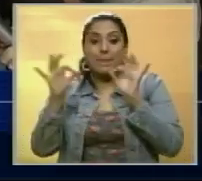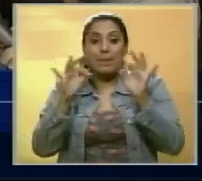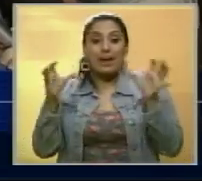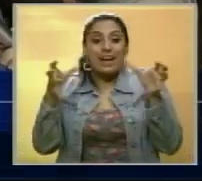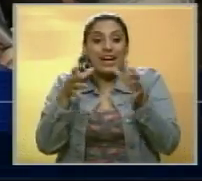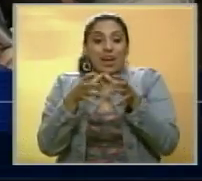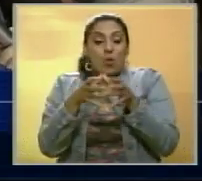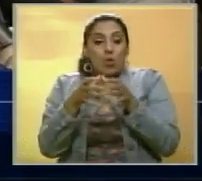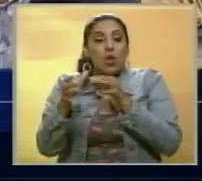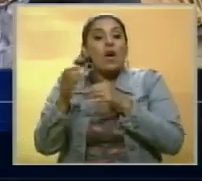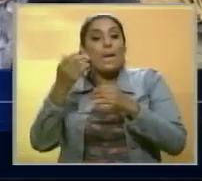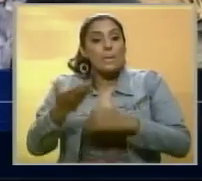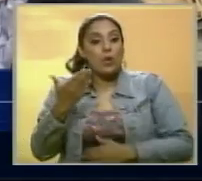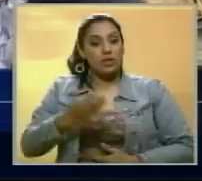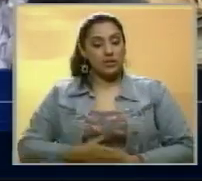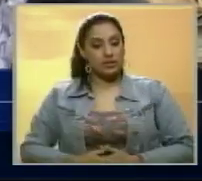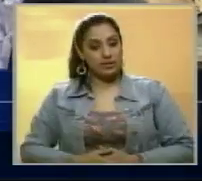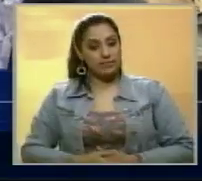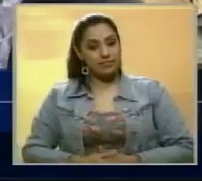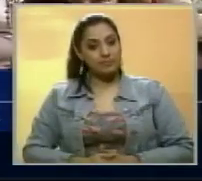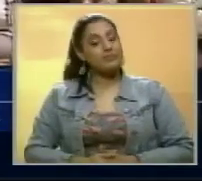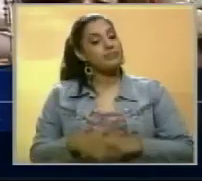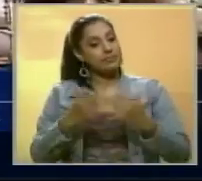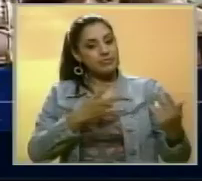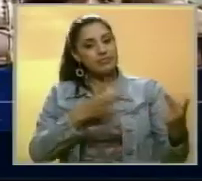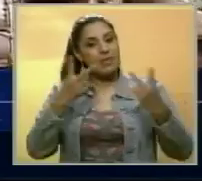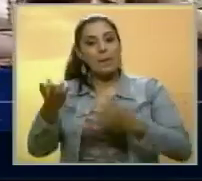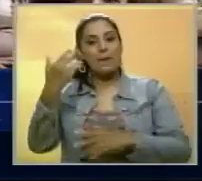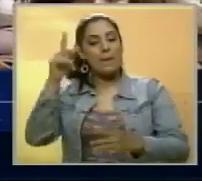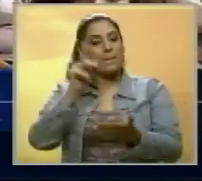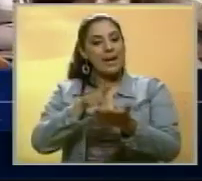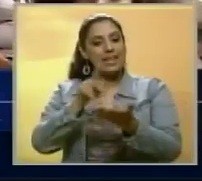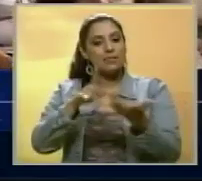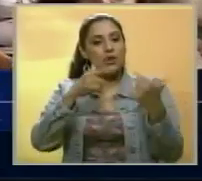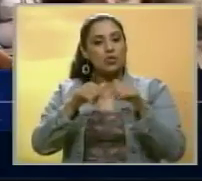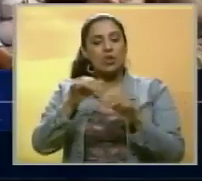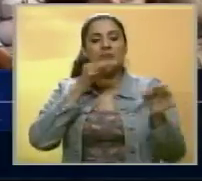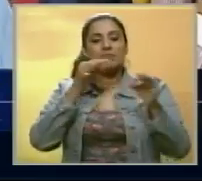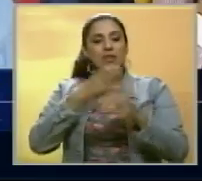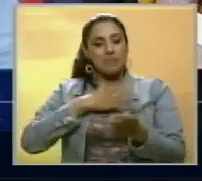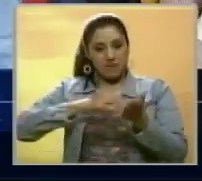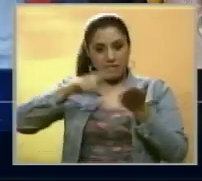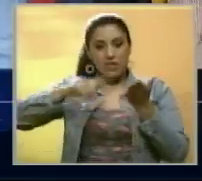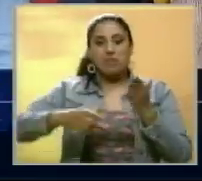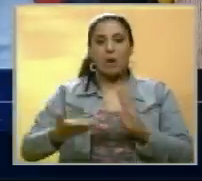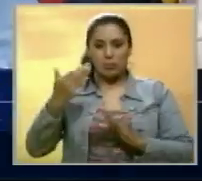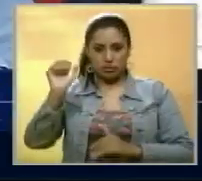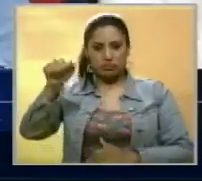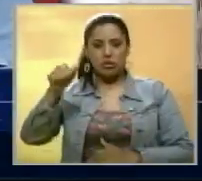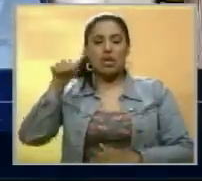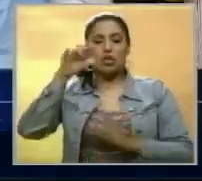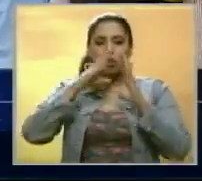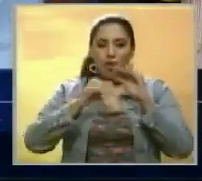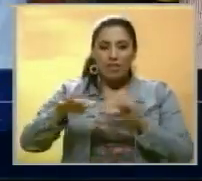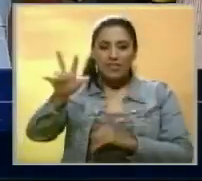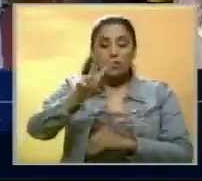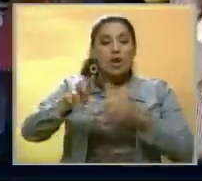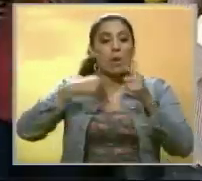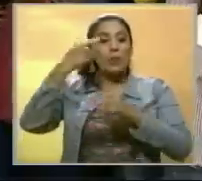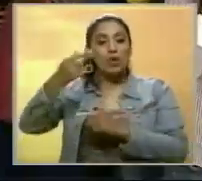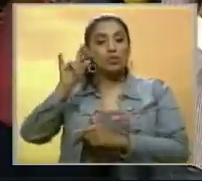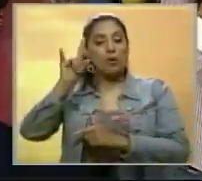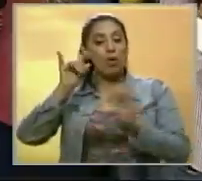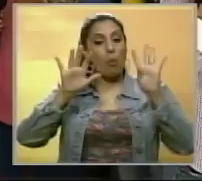que debería ser de trámite elemental. Invitó a participar en el evento denominado Mi Firma Sí Vale en todo el país el próximo lunes desde